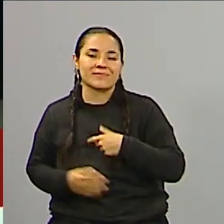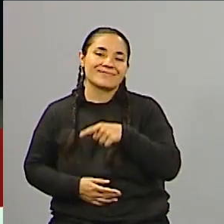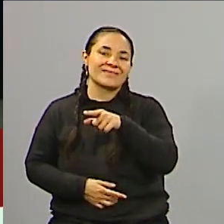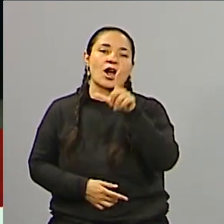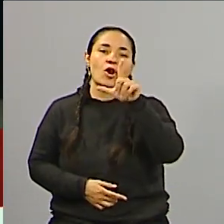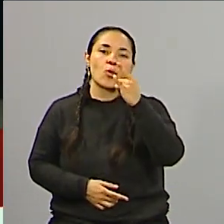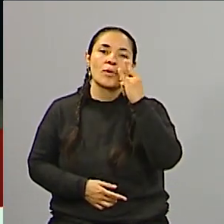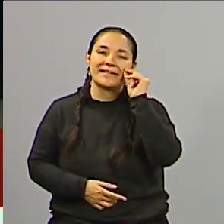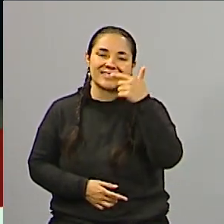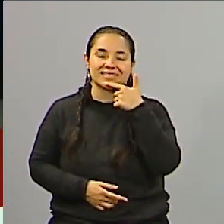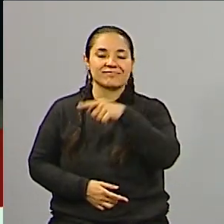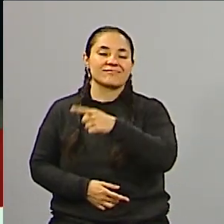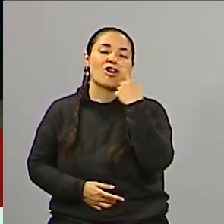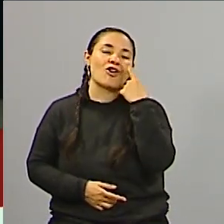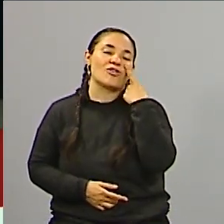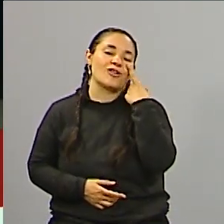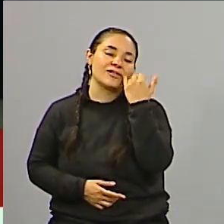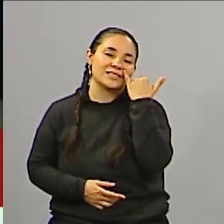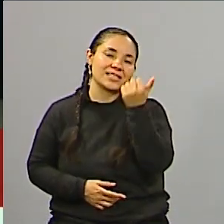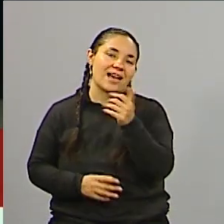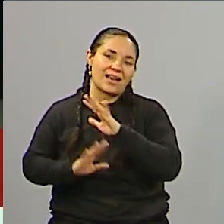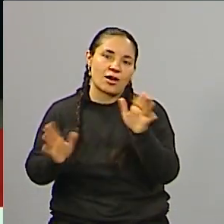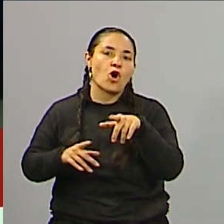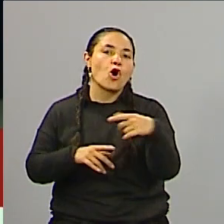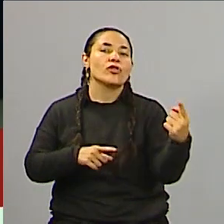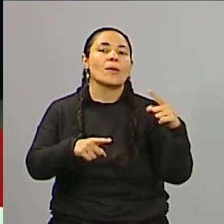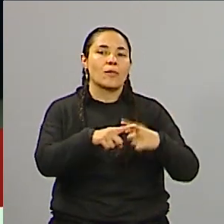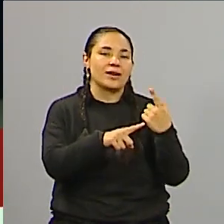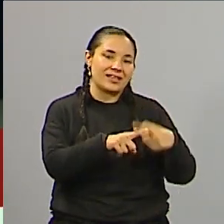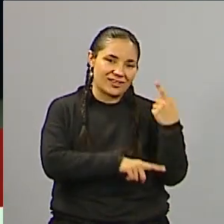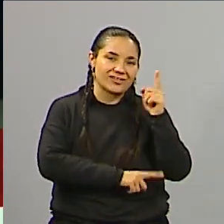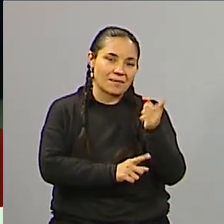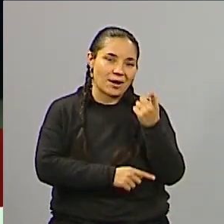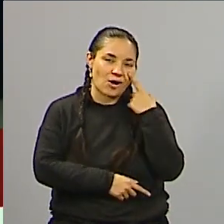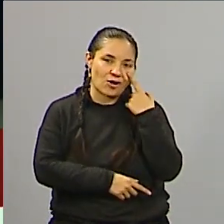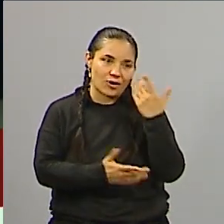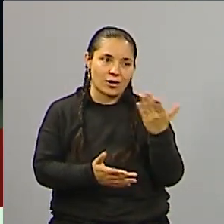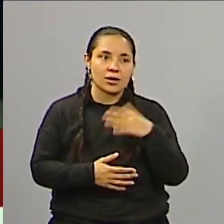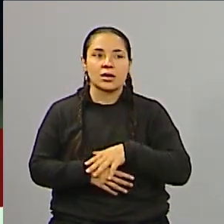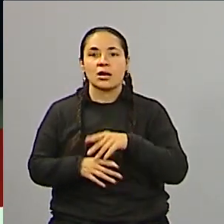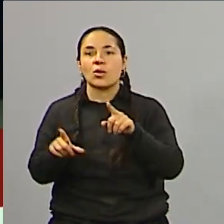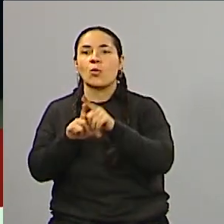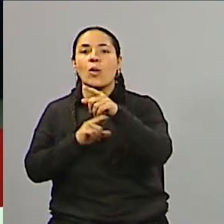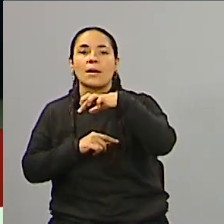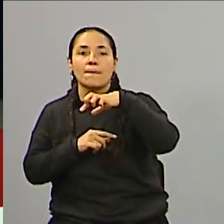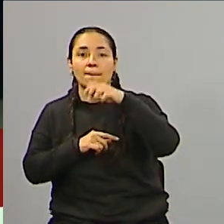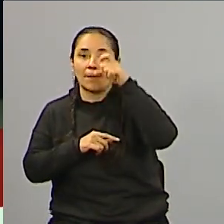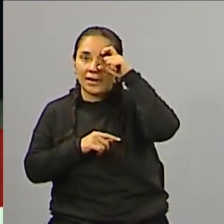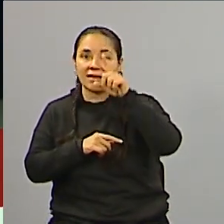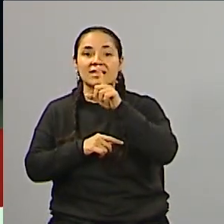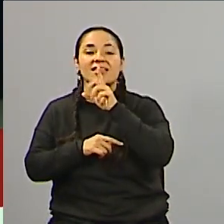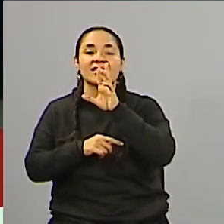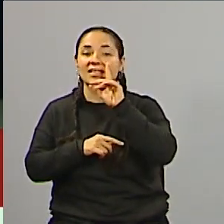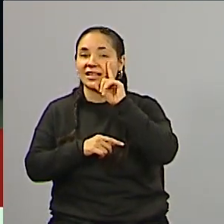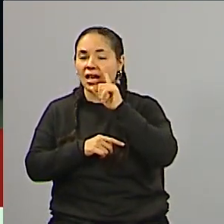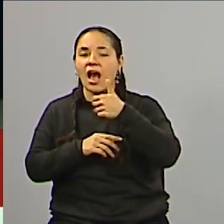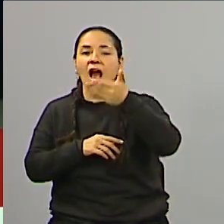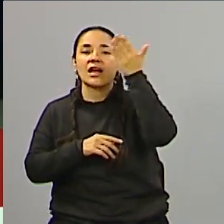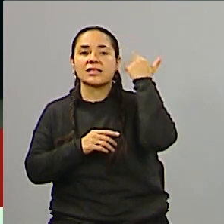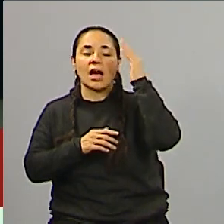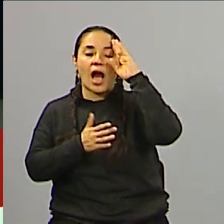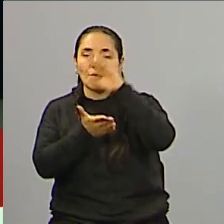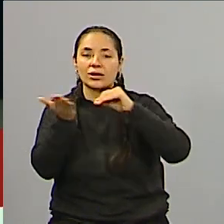Cloacas para no solamente comercio, sino todos estos grandes edificios que se han hecho a todos alrededores. Acá hay muchos terrenos baldíos y hasta terrenos